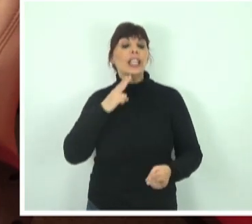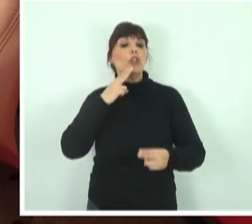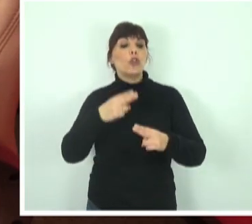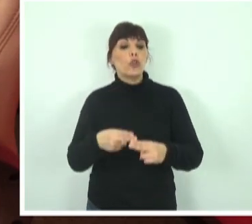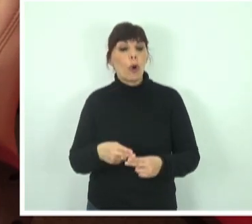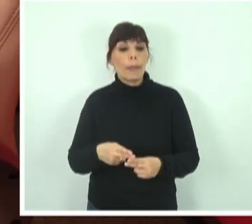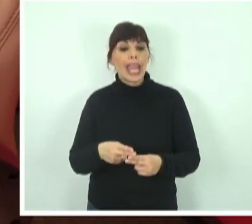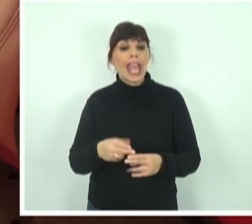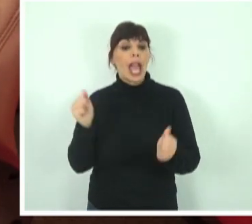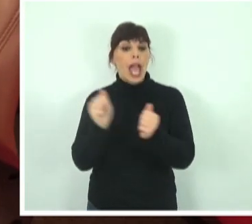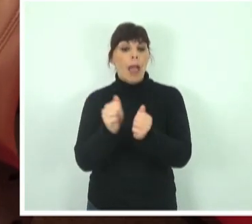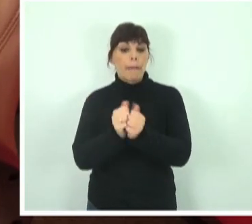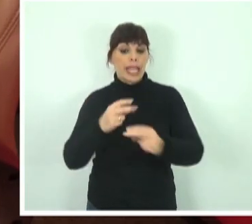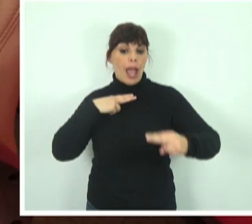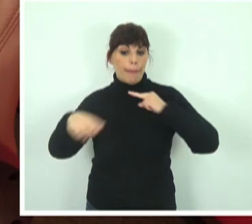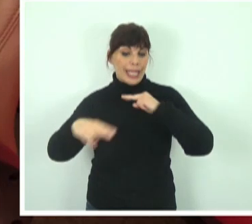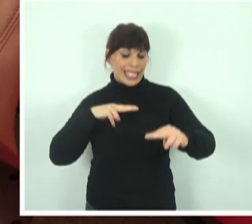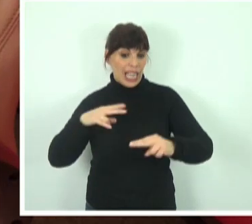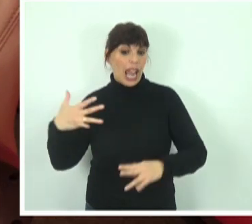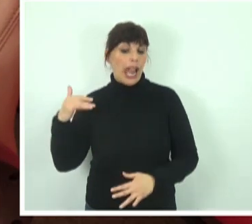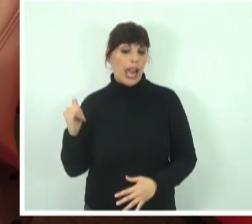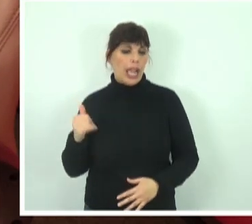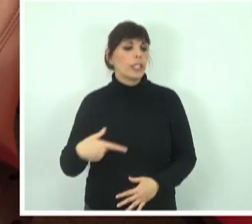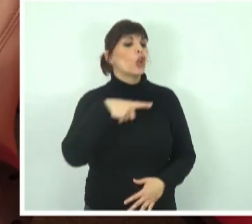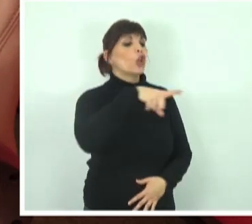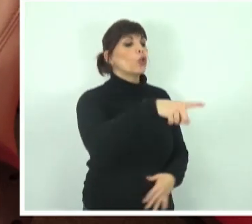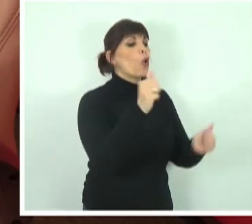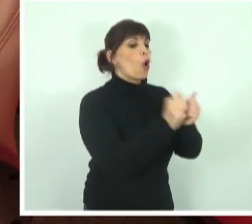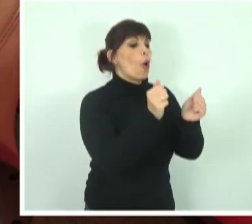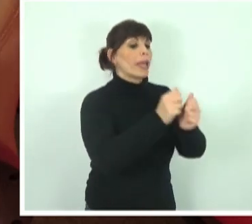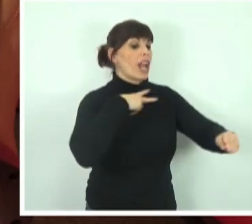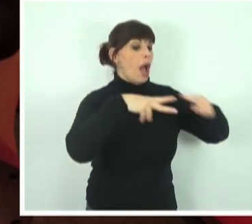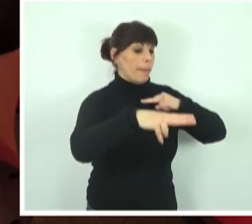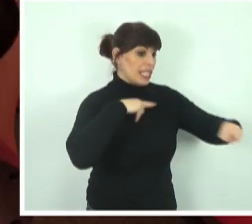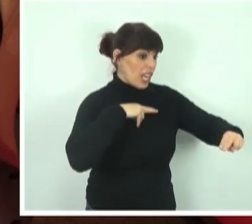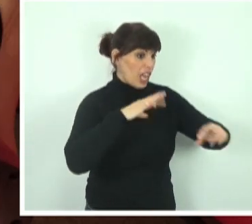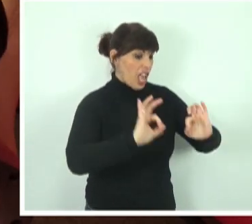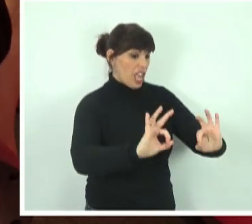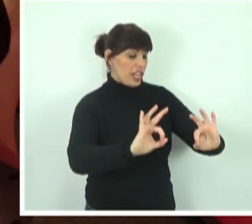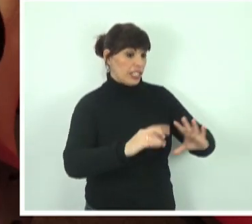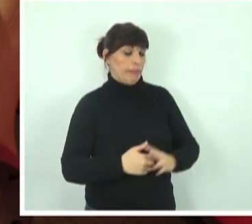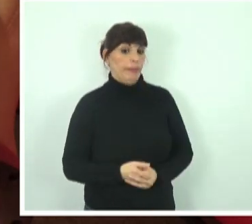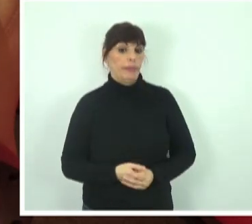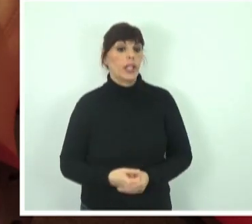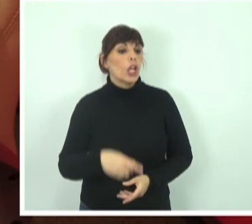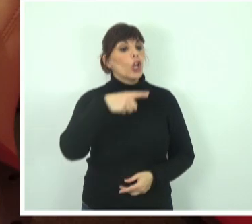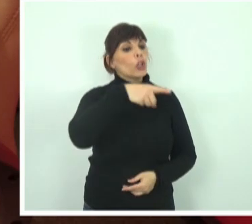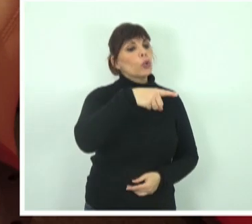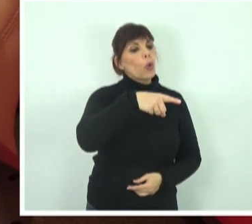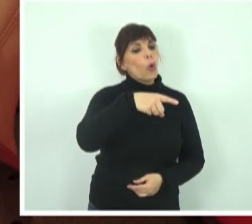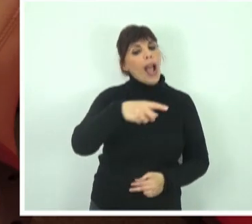mensaje. ¿Sabías que tú eres una piedra con un mensaje? Y tú te tienes que dejar